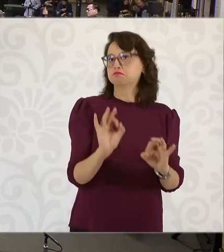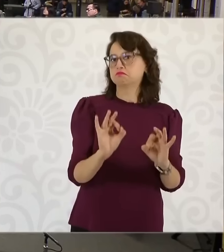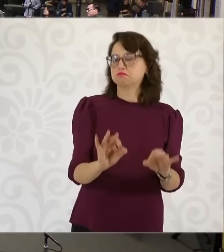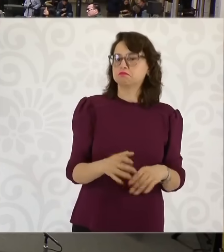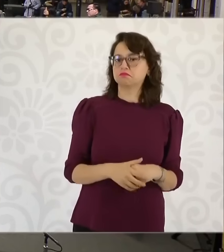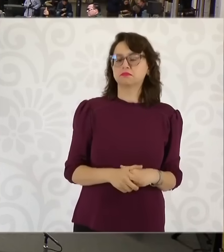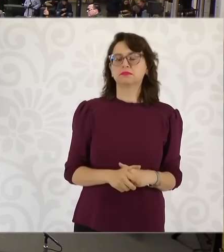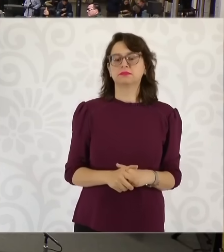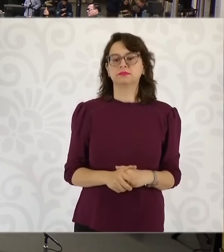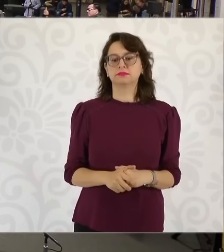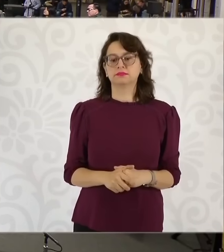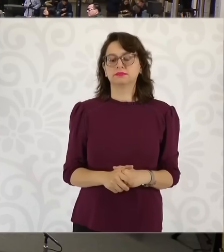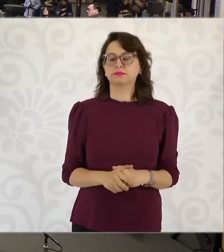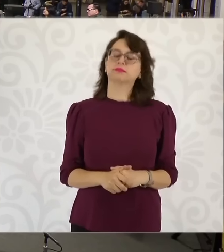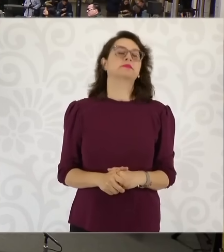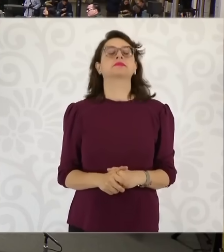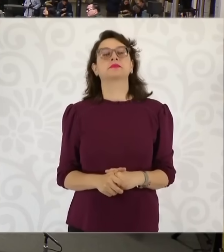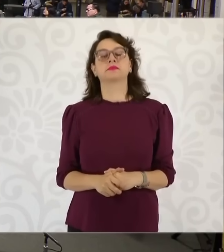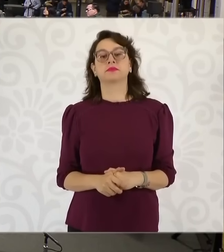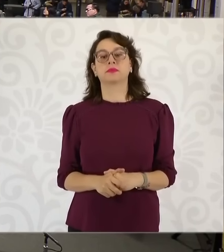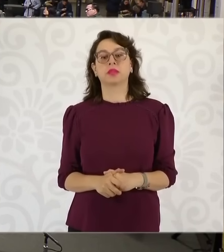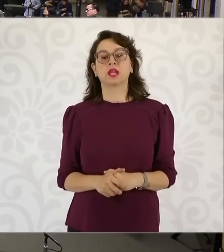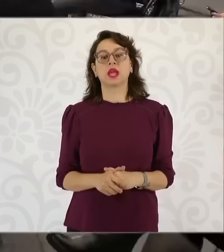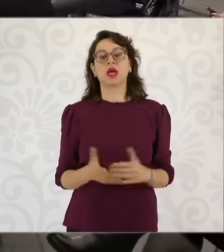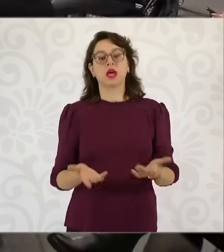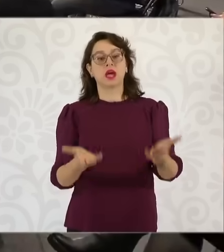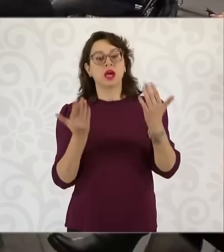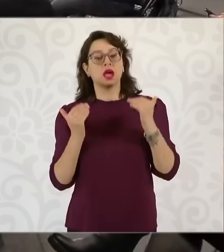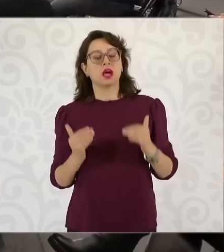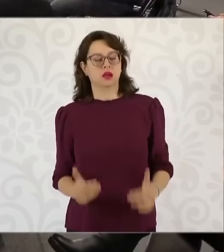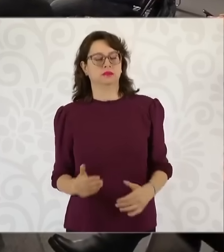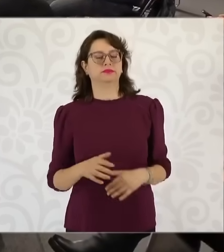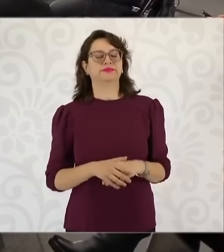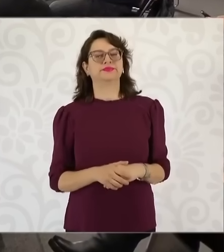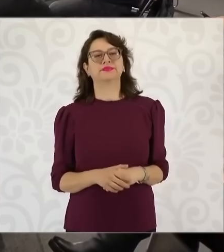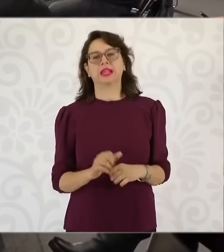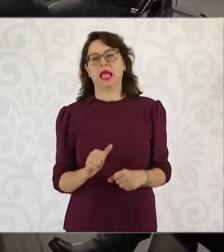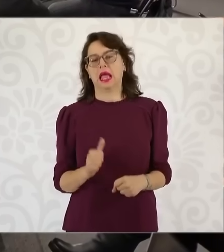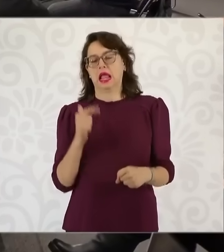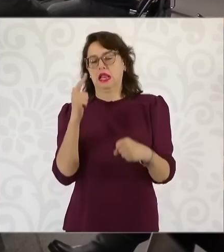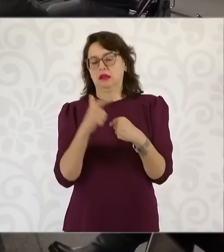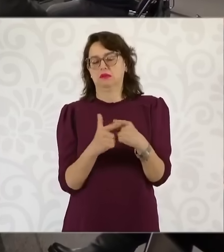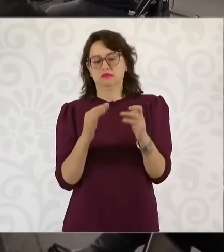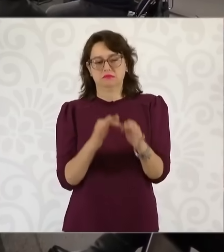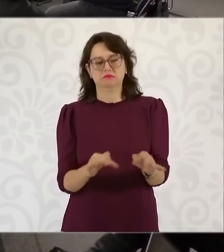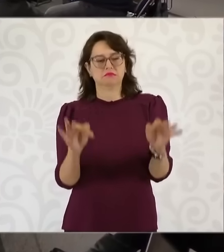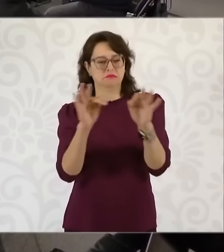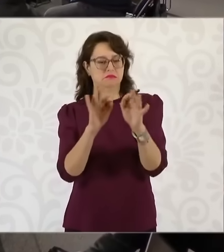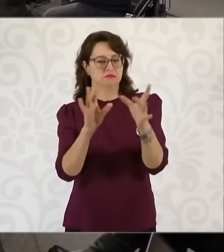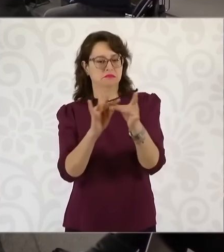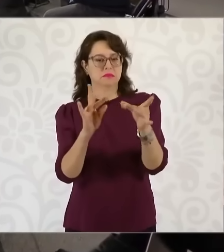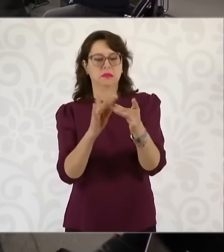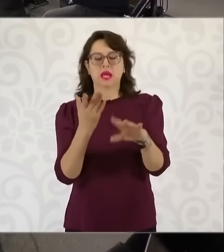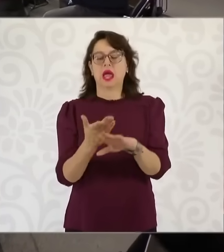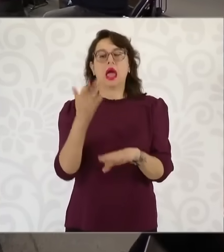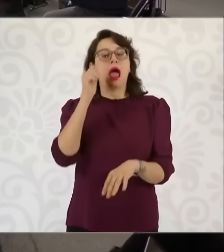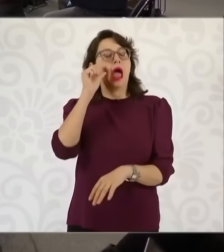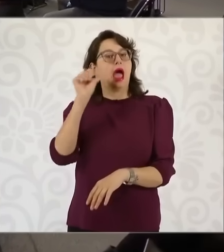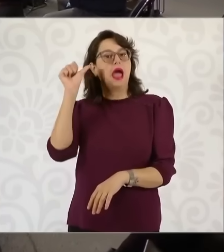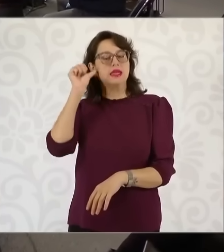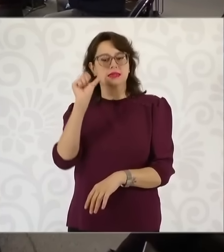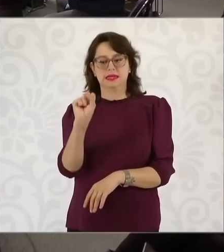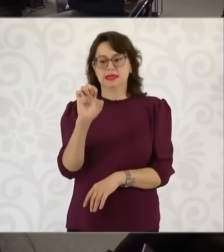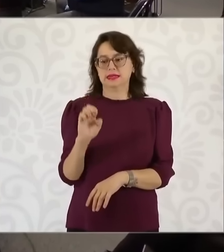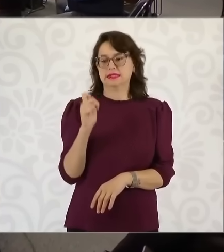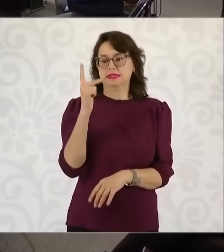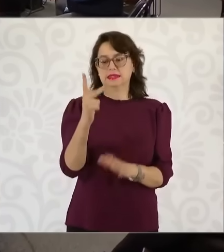ahora, si me permite una presión muy rápida, el día de ayer cuando nos presentó junto con el secretario de Educación Pública este